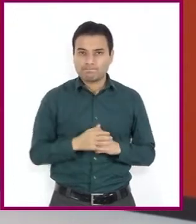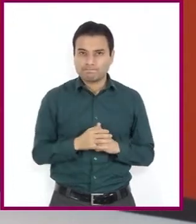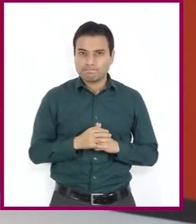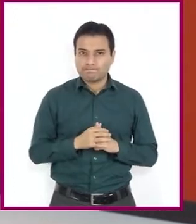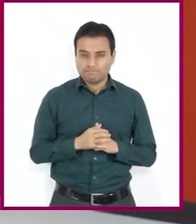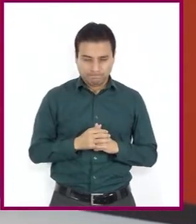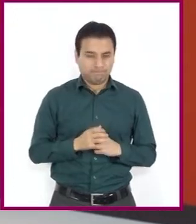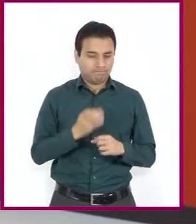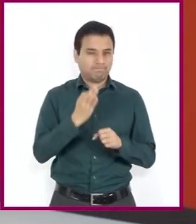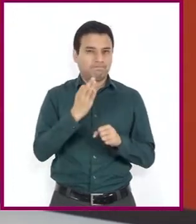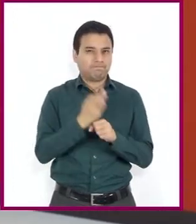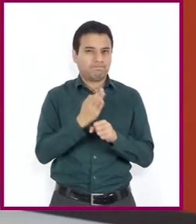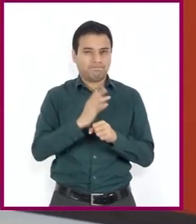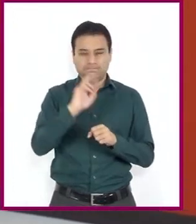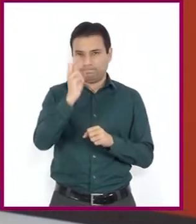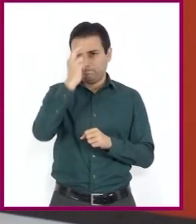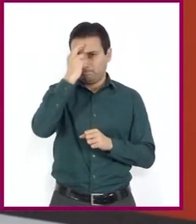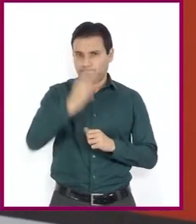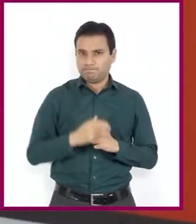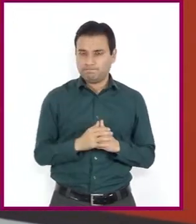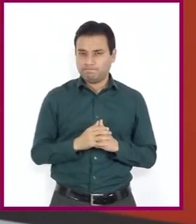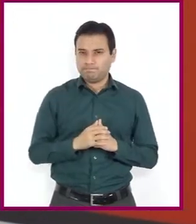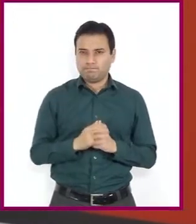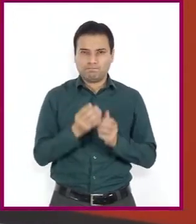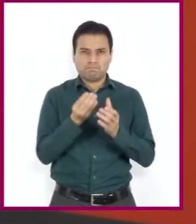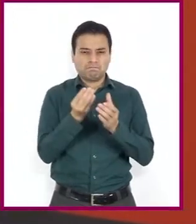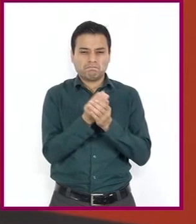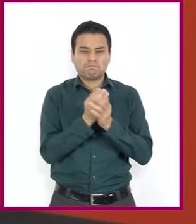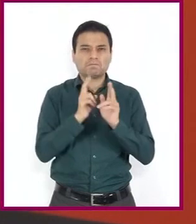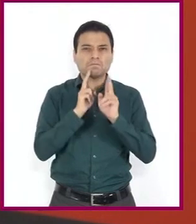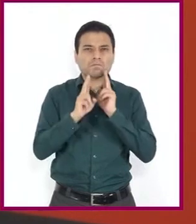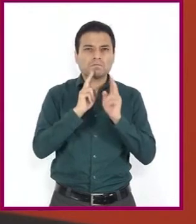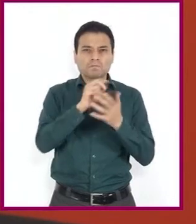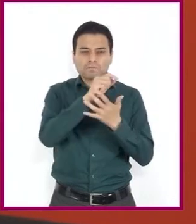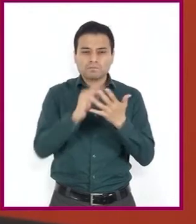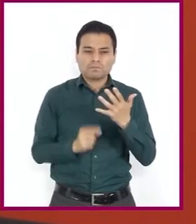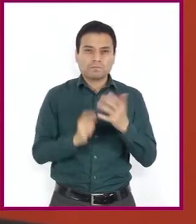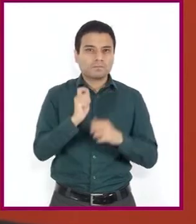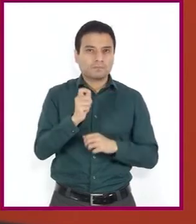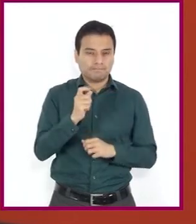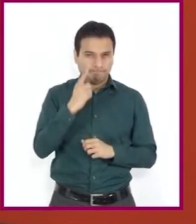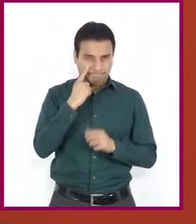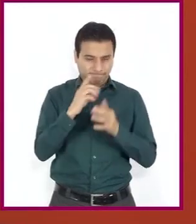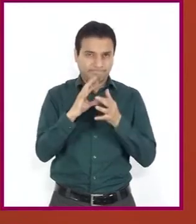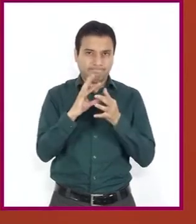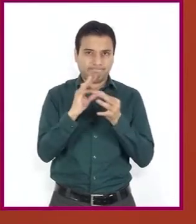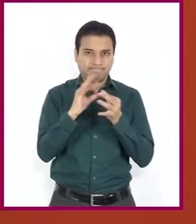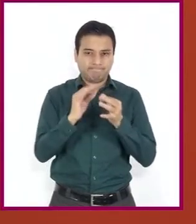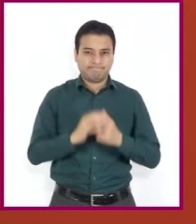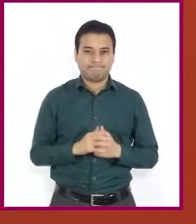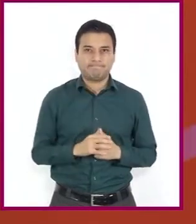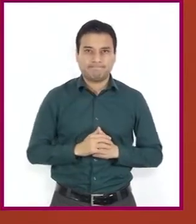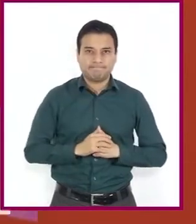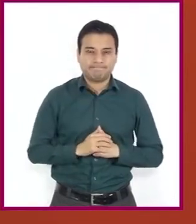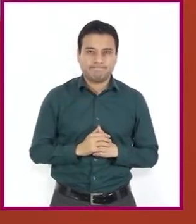lo que vamos a recordar cuáles son los tipos de narradores que podemos encontrar dentro de una